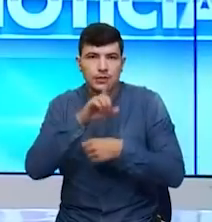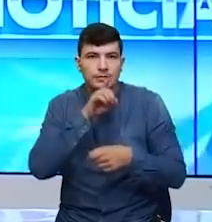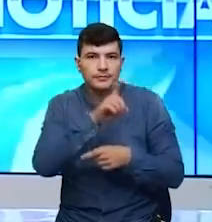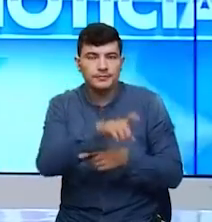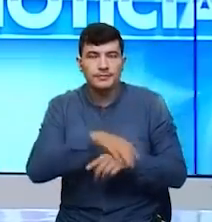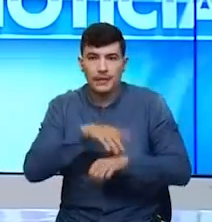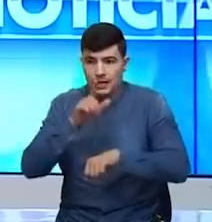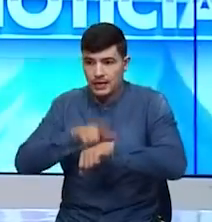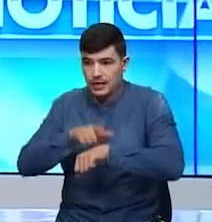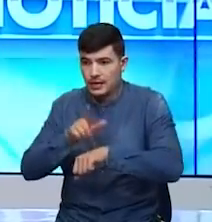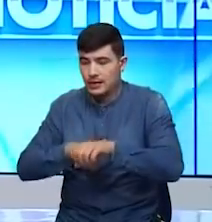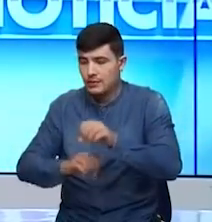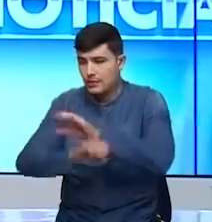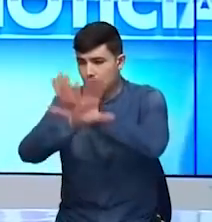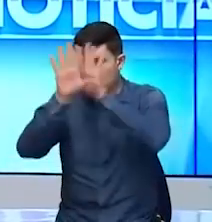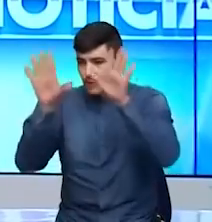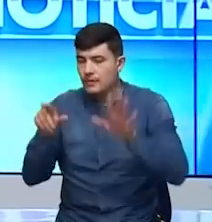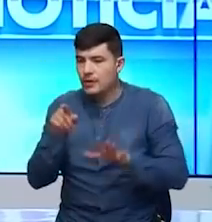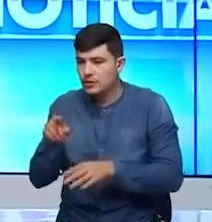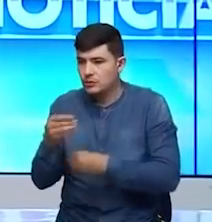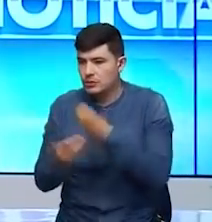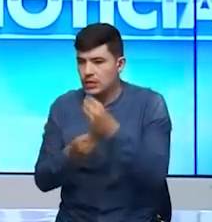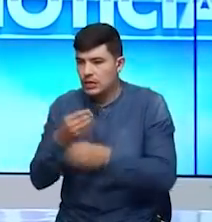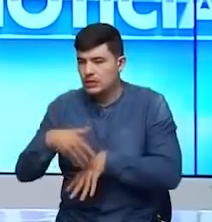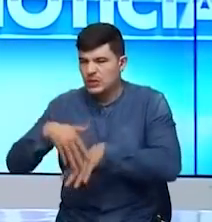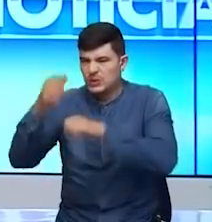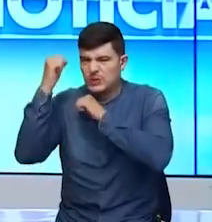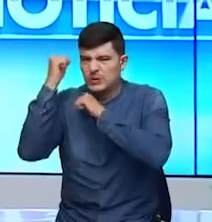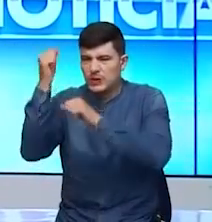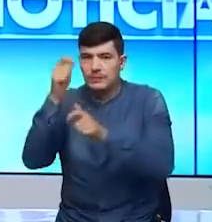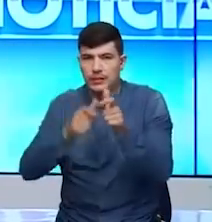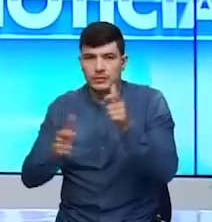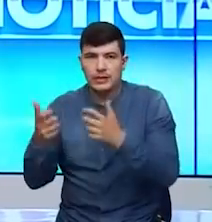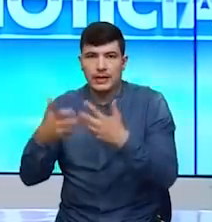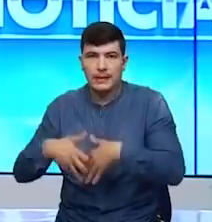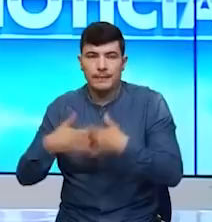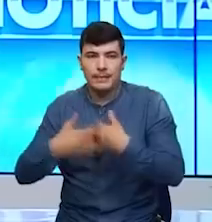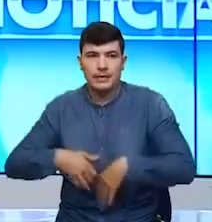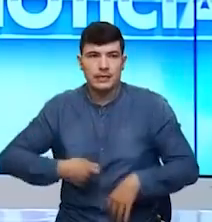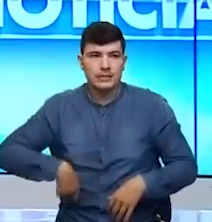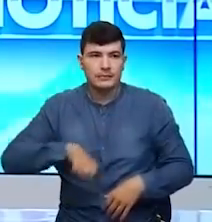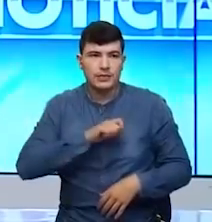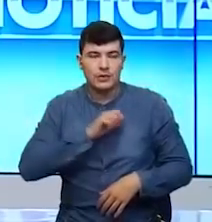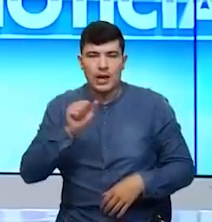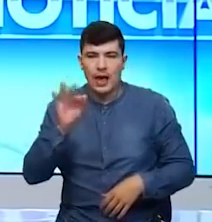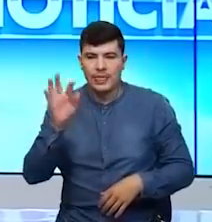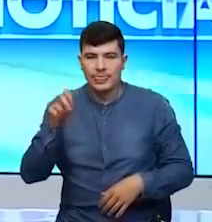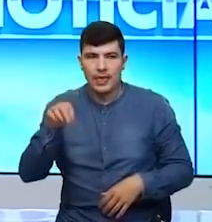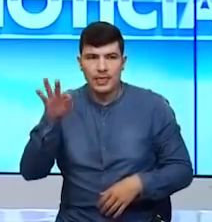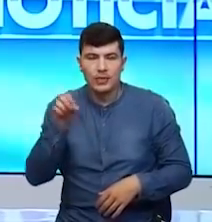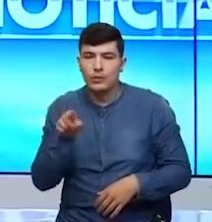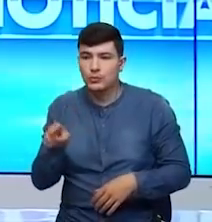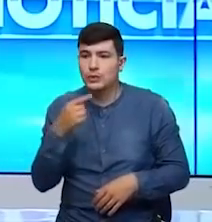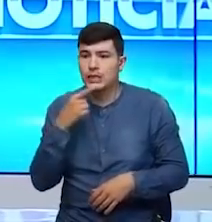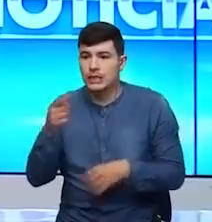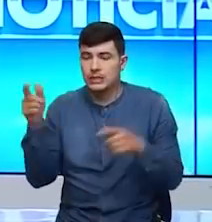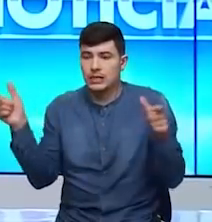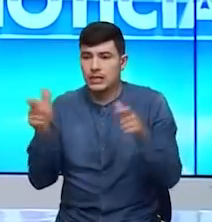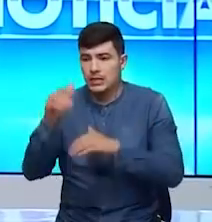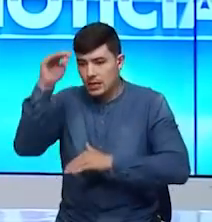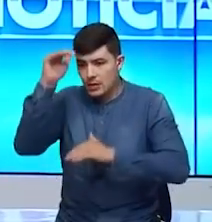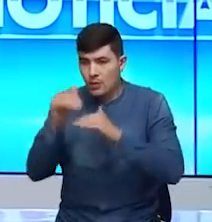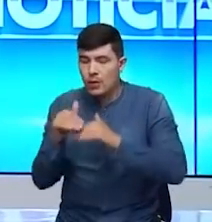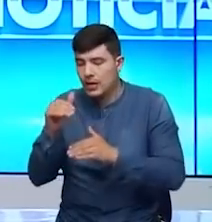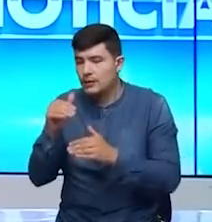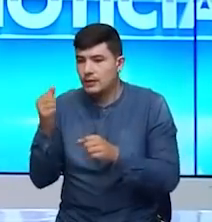Y en horas de la mañana se llevó a cabo una protesta por parte de los trabajadores de la empresa española Atento, la cual plantea reducir las horas laborales